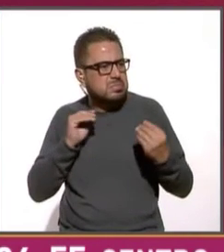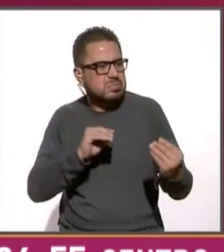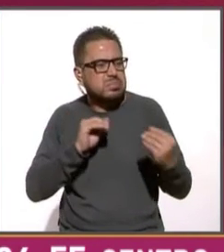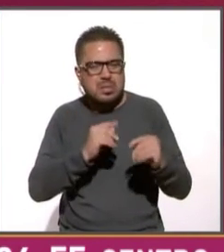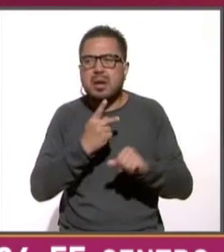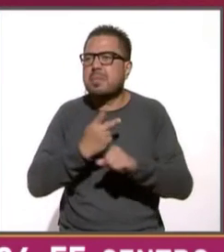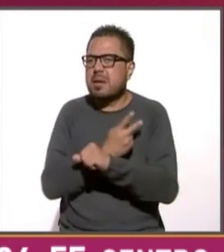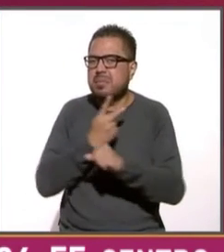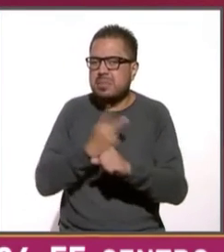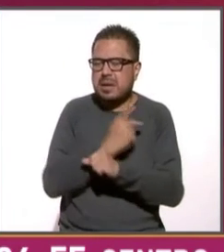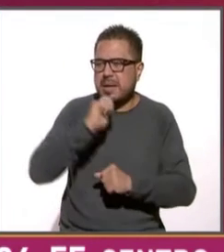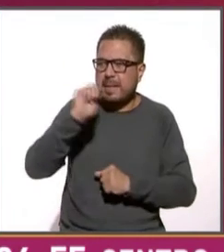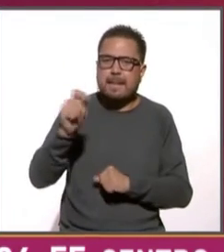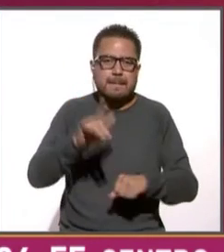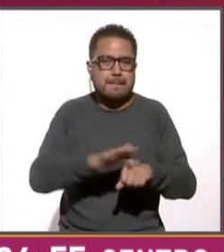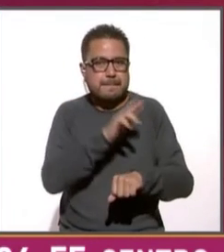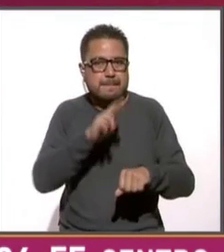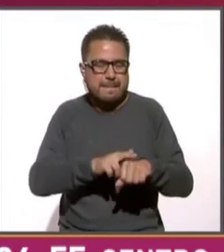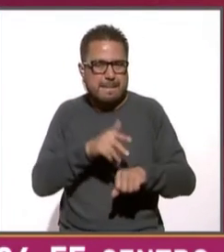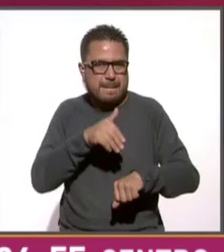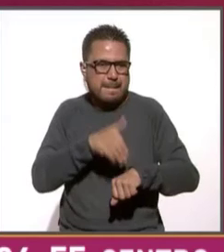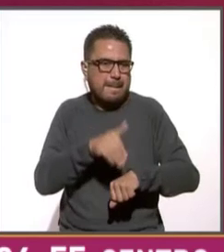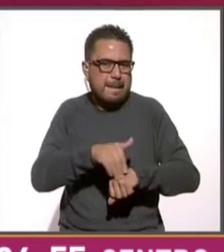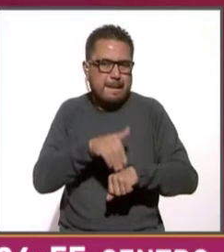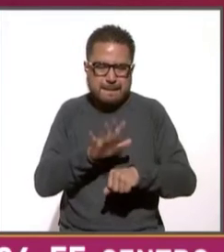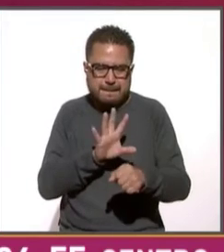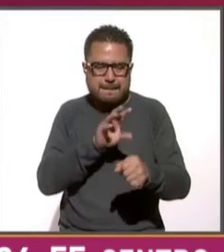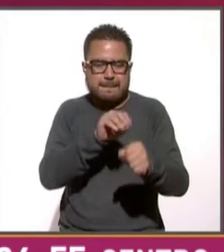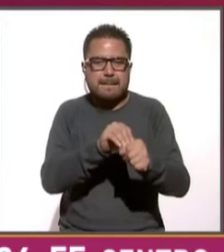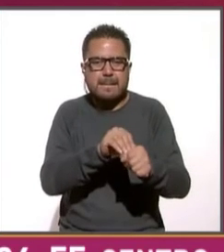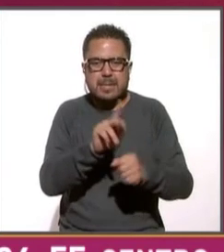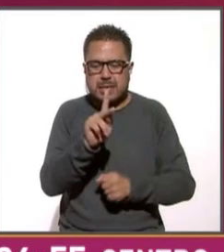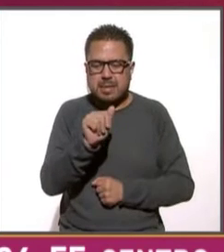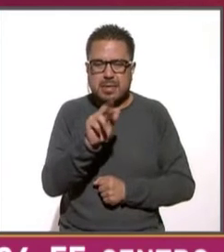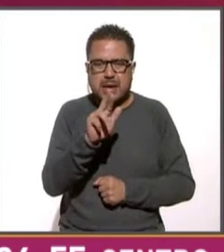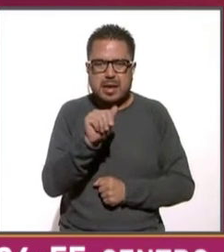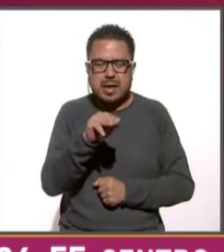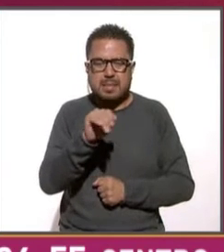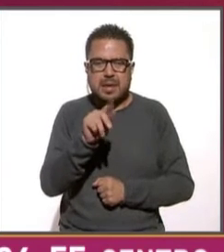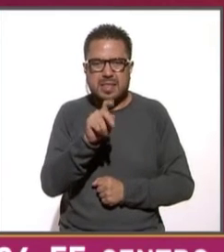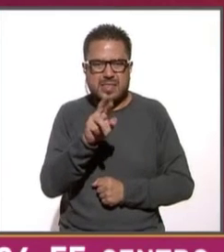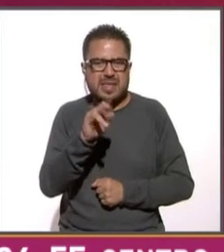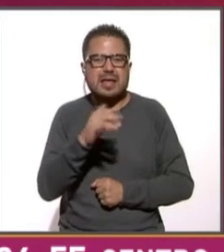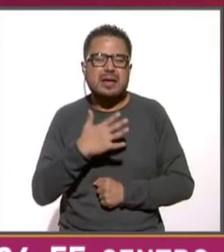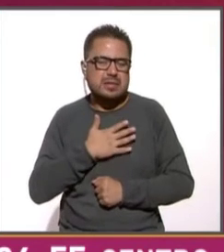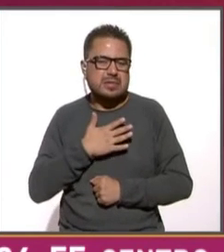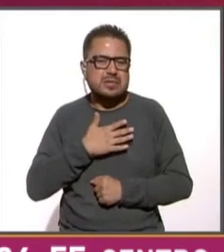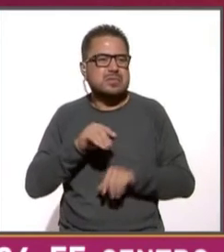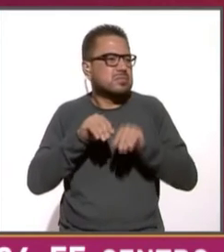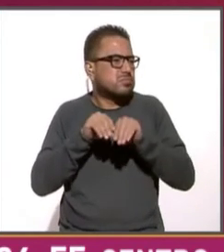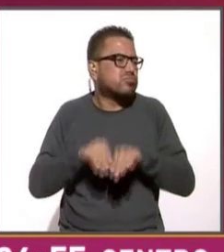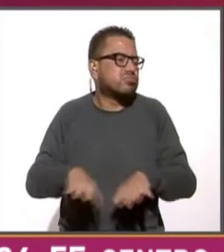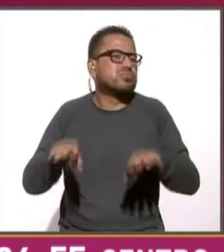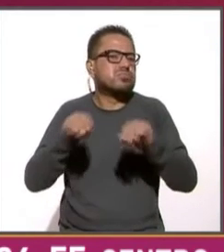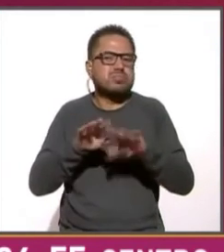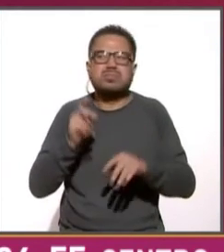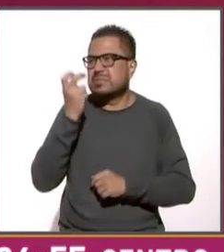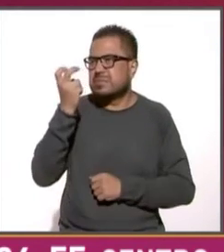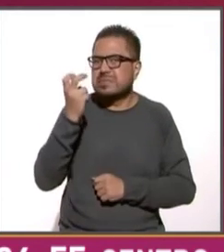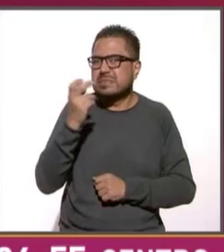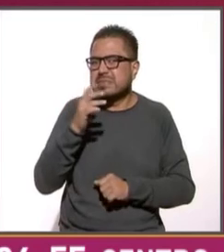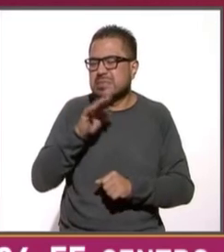lo que iba a suceder y la mayor parte de las mediciones, incluyendo las de parametría, las nuestras que publicamos, daban